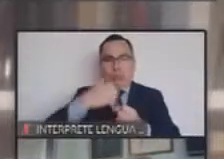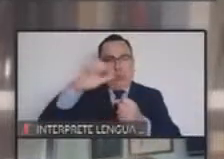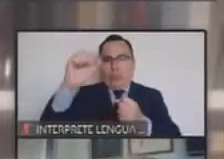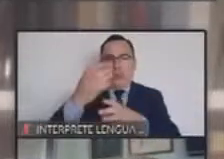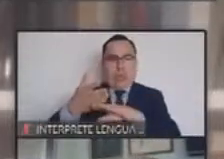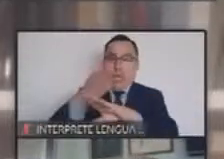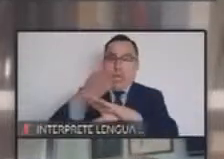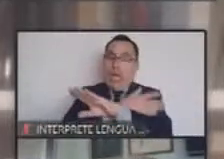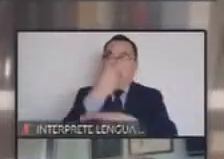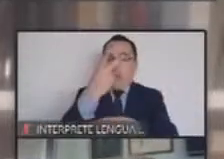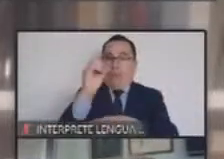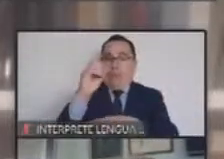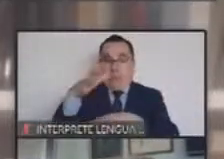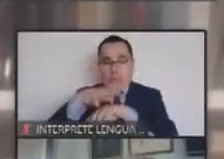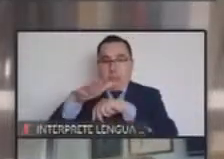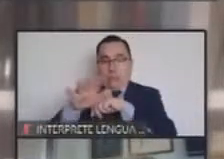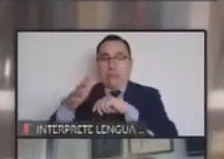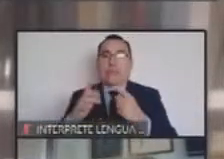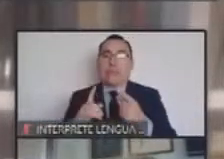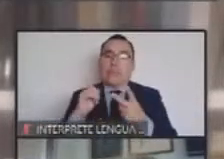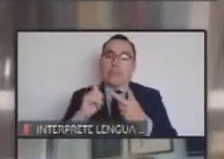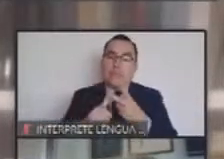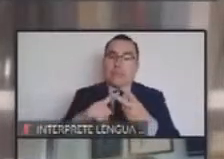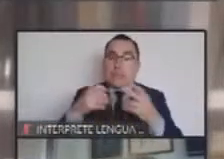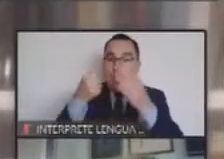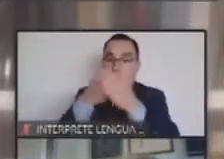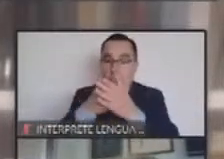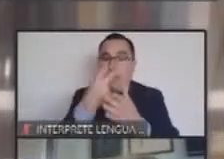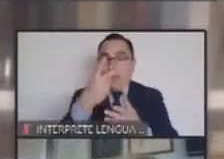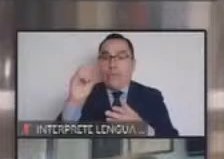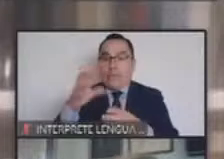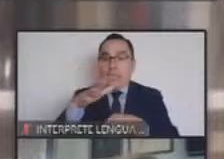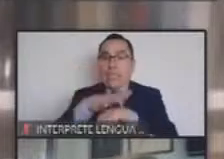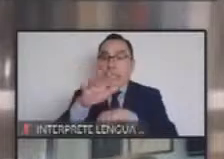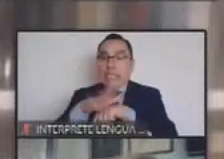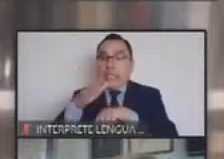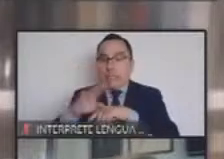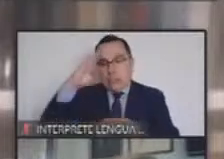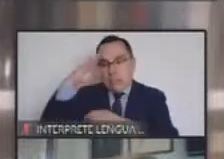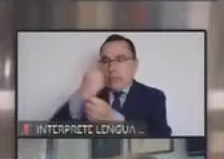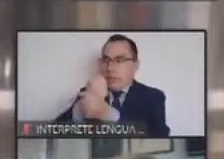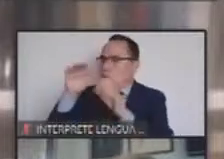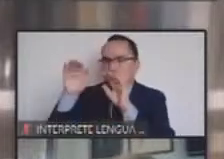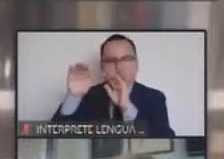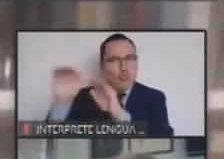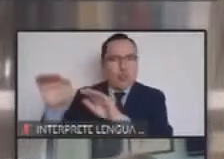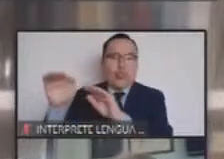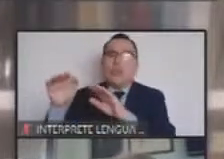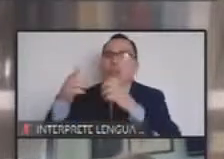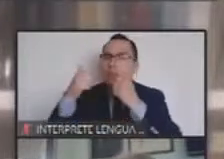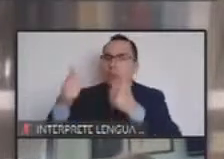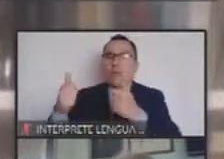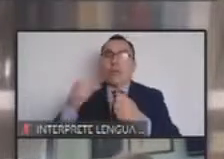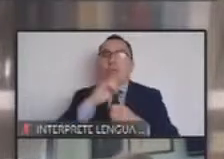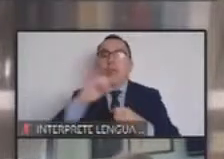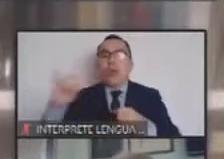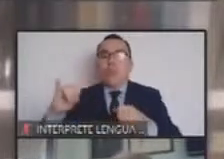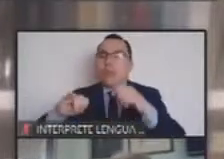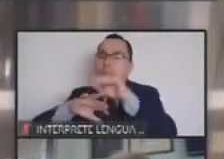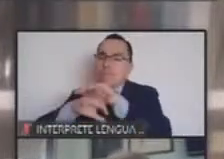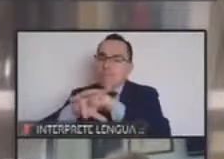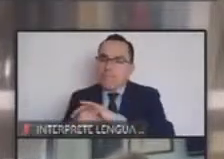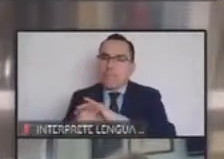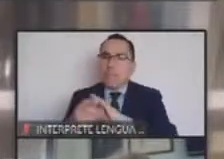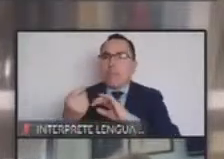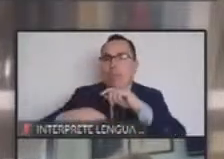2015. Hasta 2015 la ciudadanía tiene una gran confianza en carabineros y aparecen escándalos de malversación de